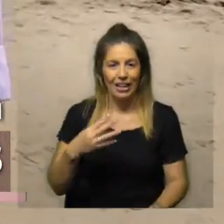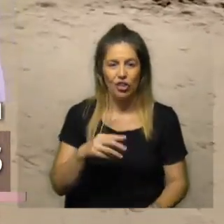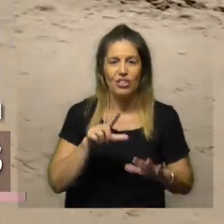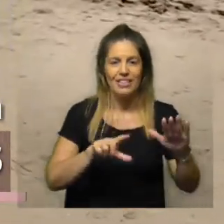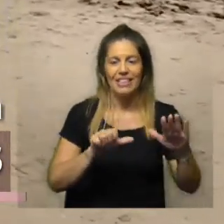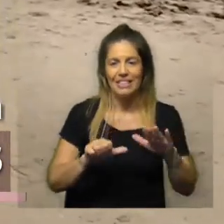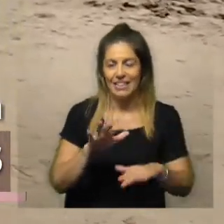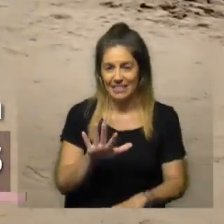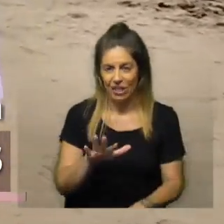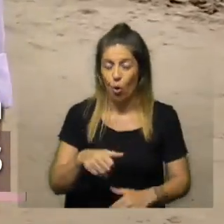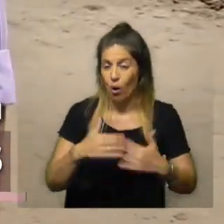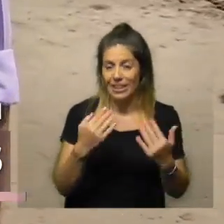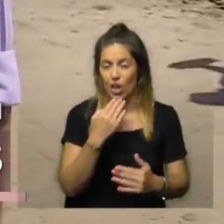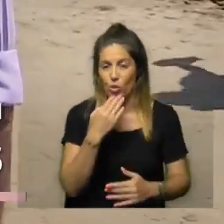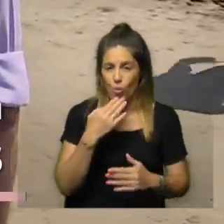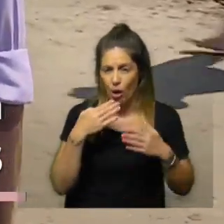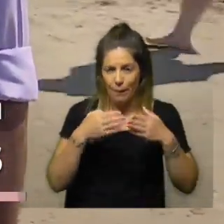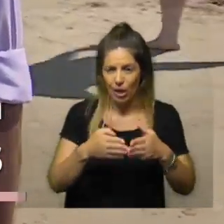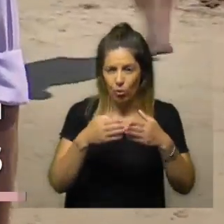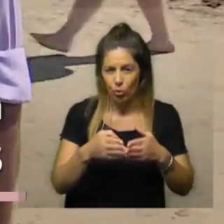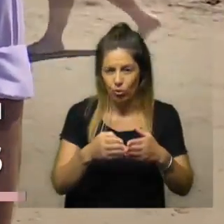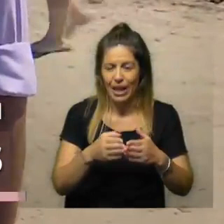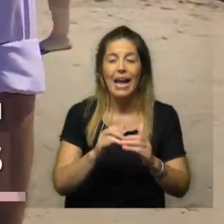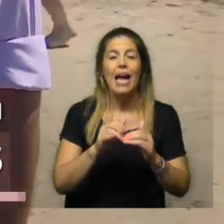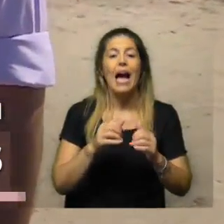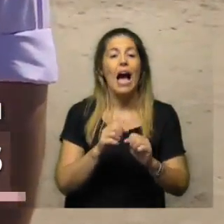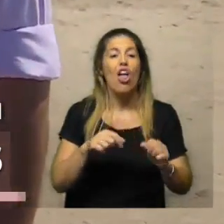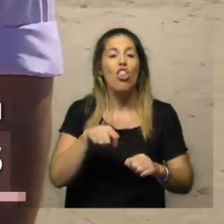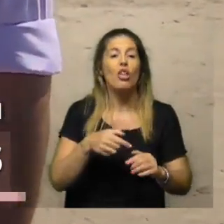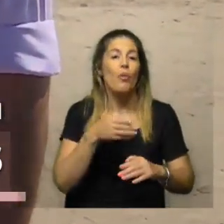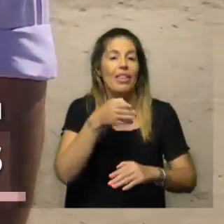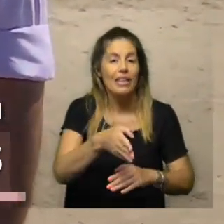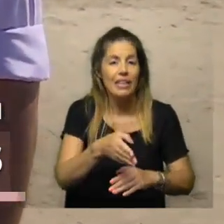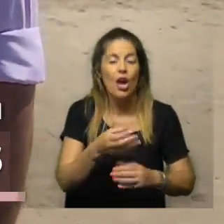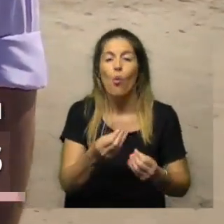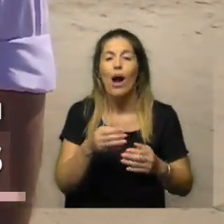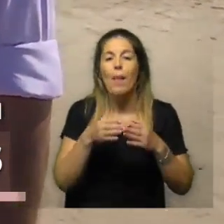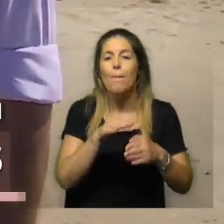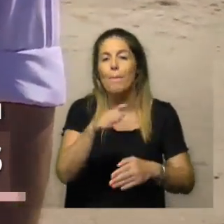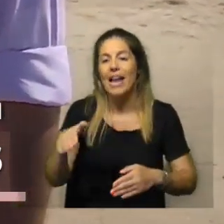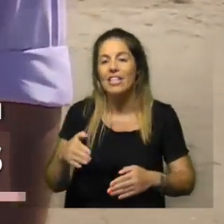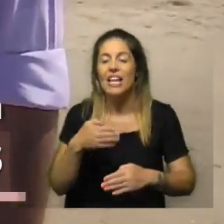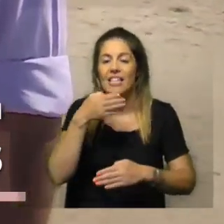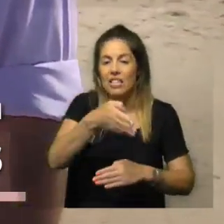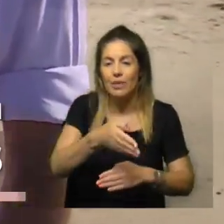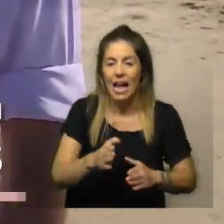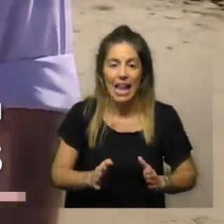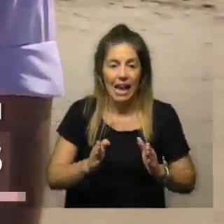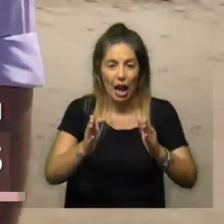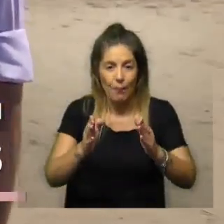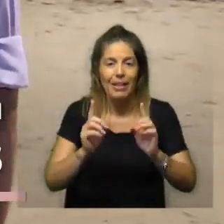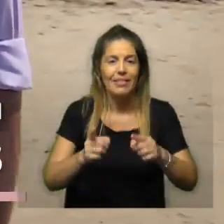098-514-765 para cualquier duda, cualquier consulta de a qué playa puedo bajar, qué playas tienen accesibilidad en sus rampas, ¿no? Tanto la playa